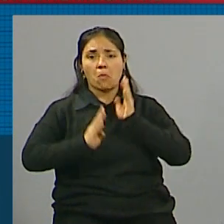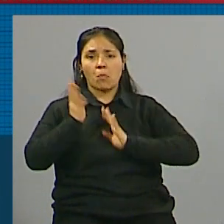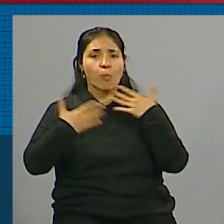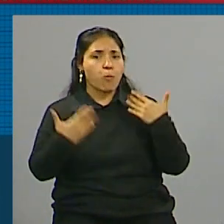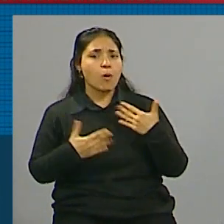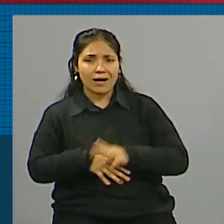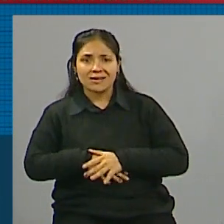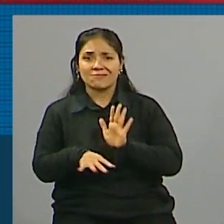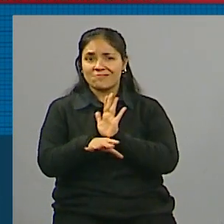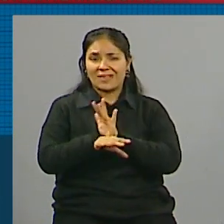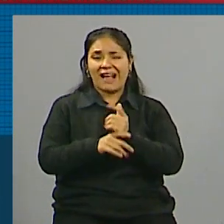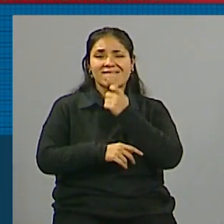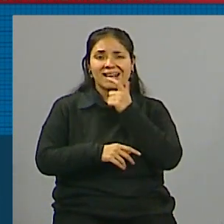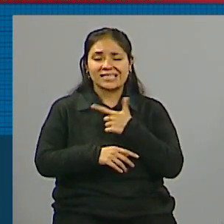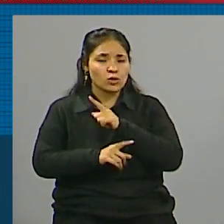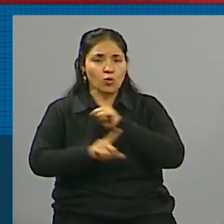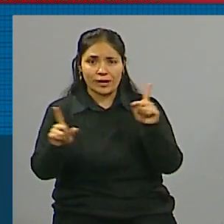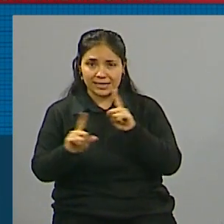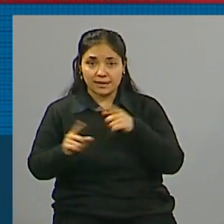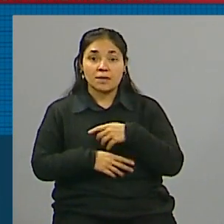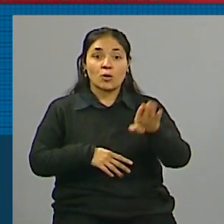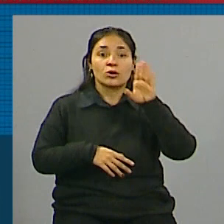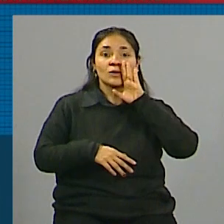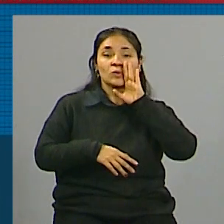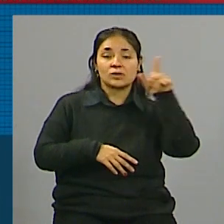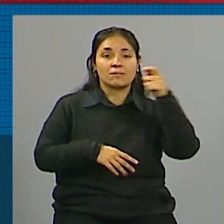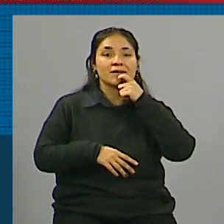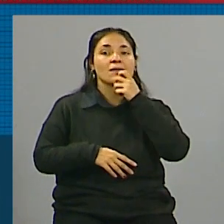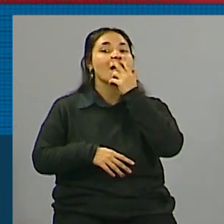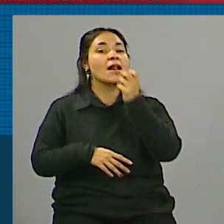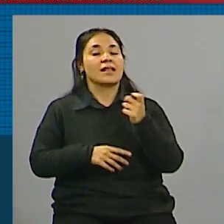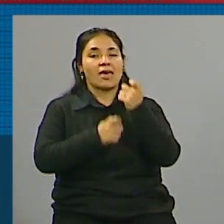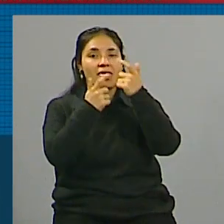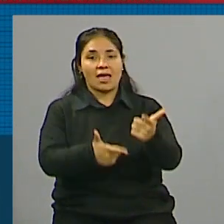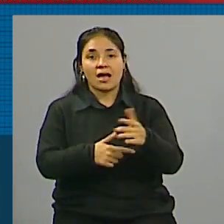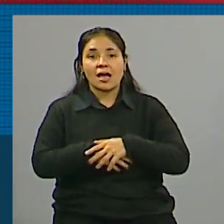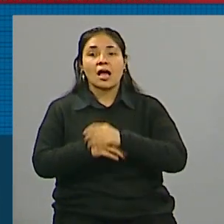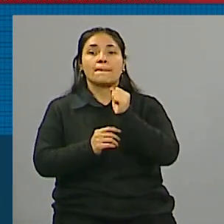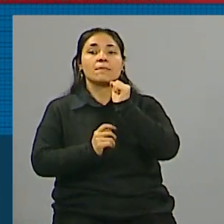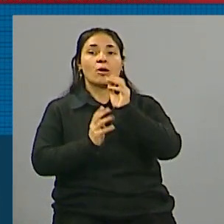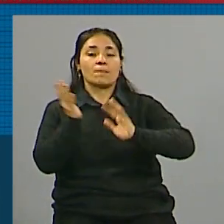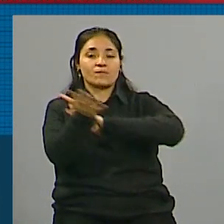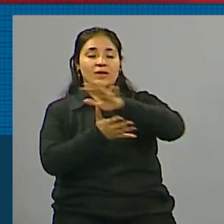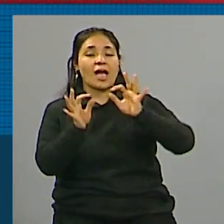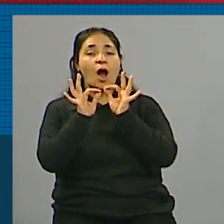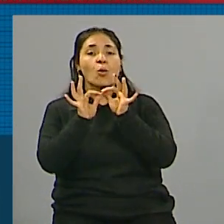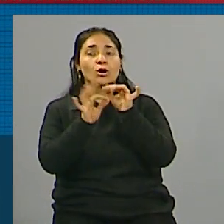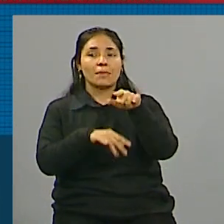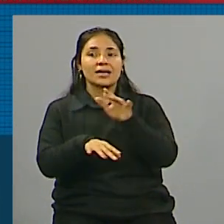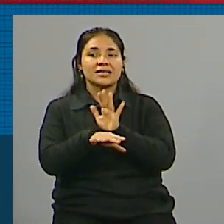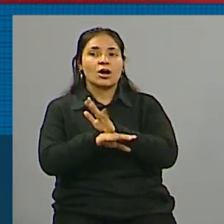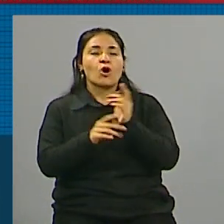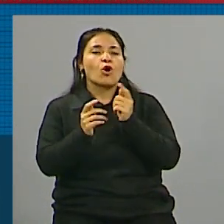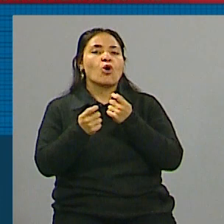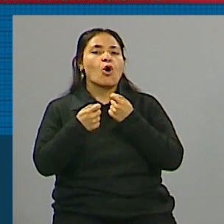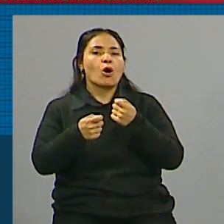analistas principalmente, con el rol de Estados Unidos proveyendo de energía a una comunidad europea a la cual le representaría costos